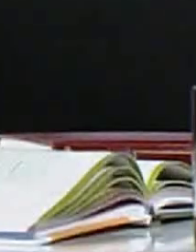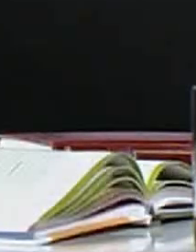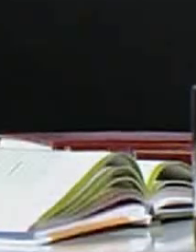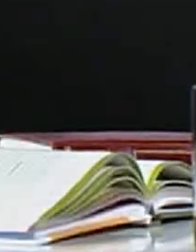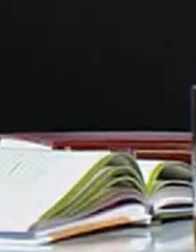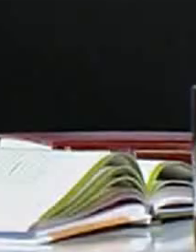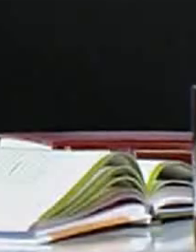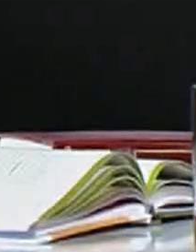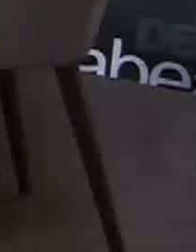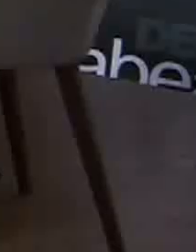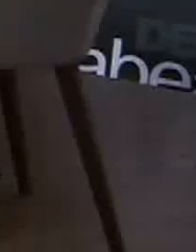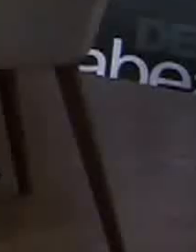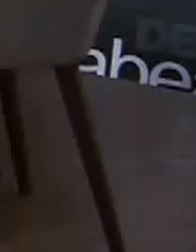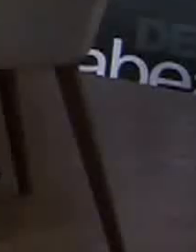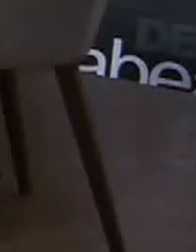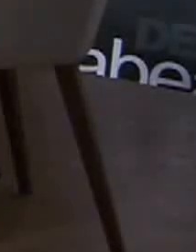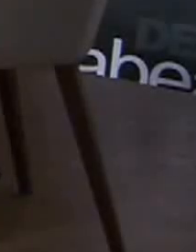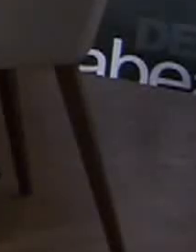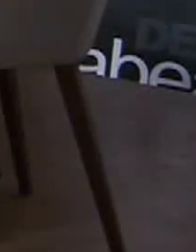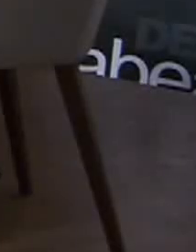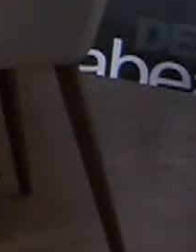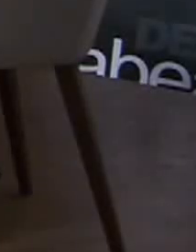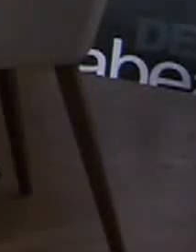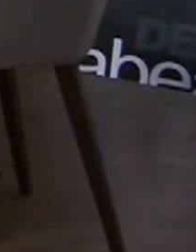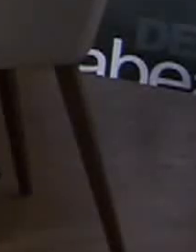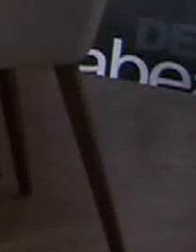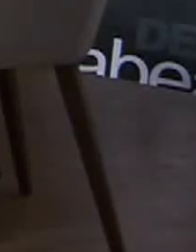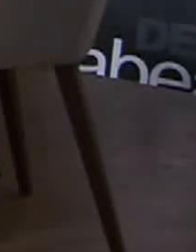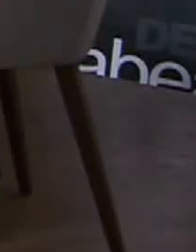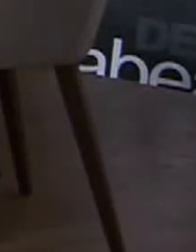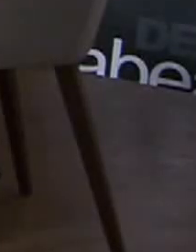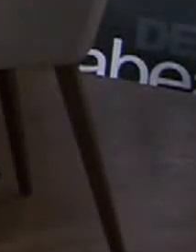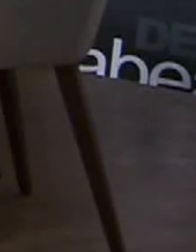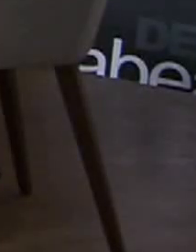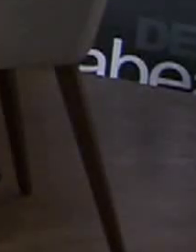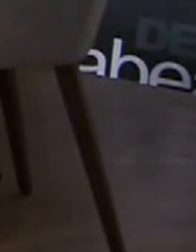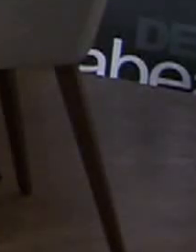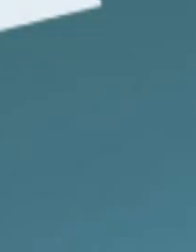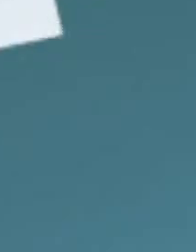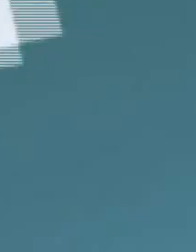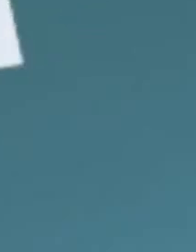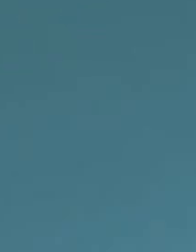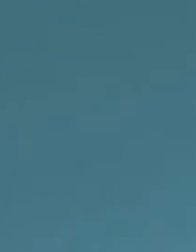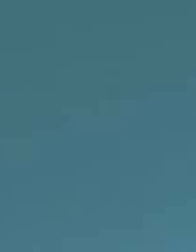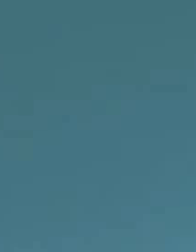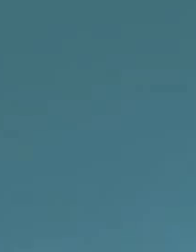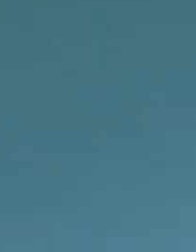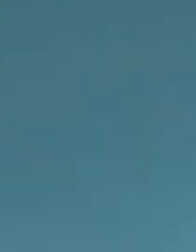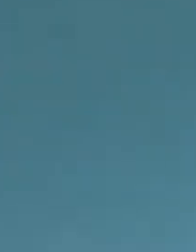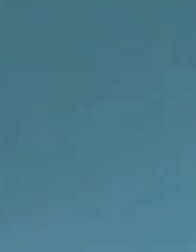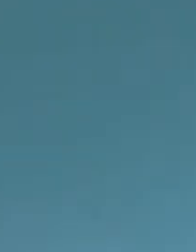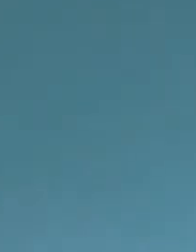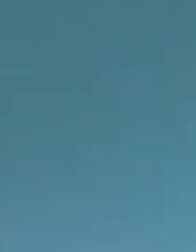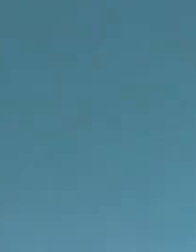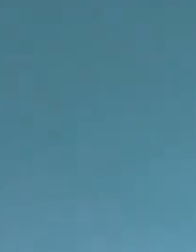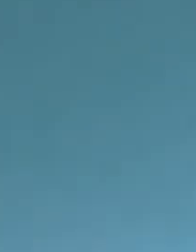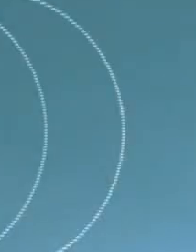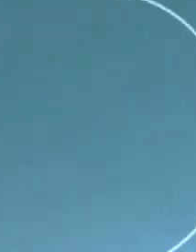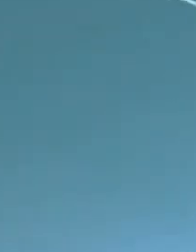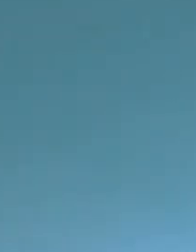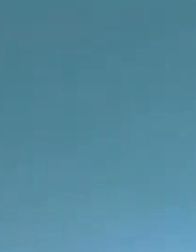y Rafael Estrada. Solo aquí, por el canal del Poder Judicial de la Federación. La Palabra